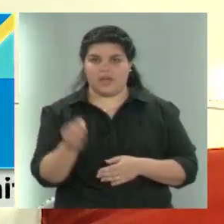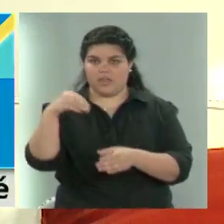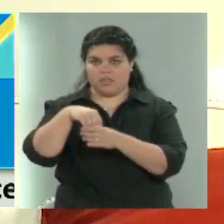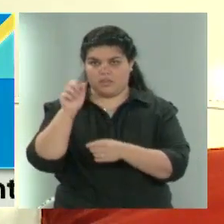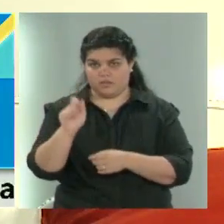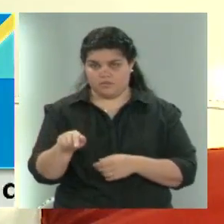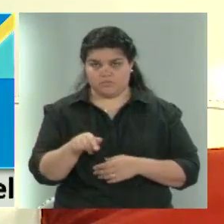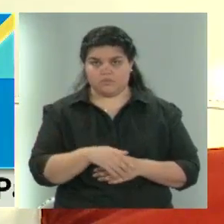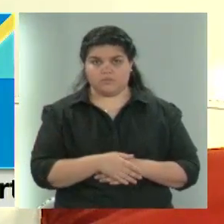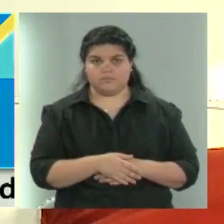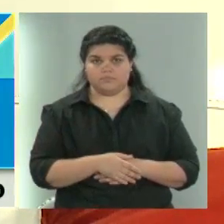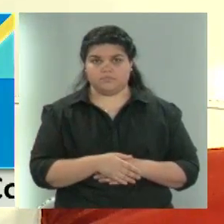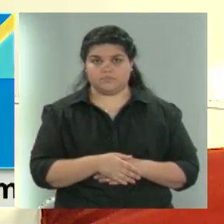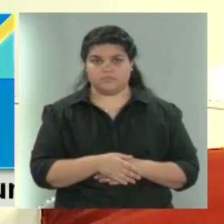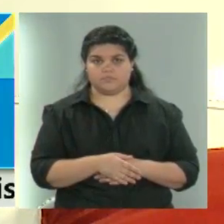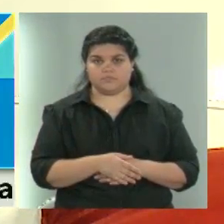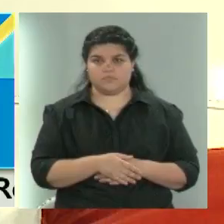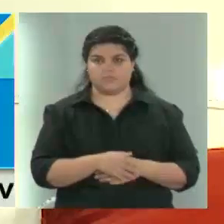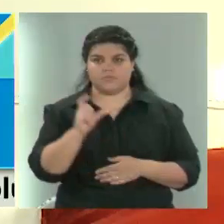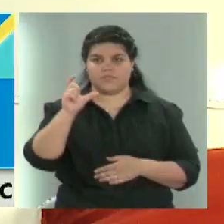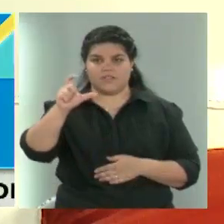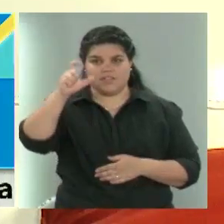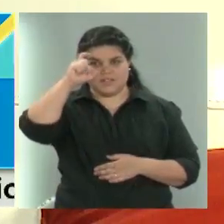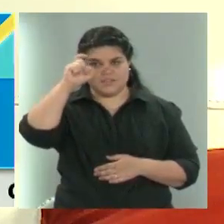La escuela, es el CEPJA